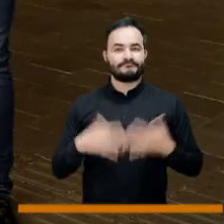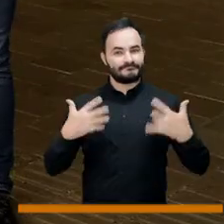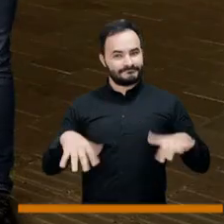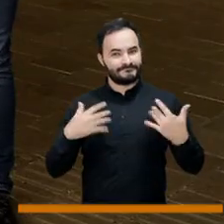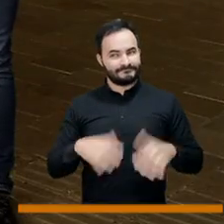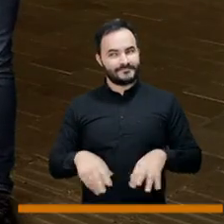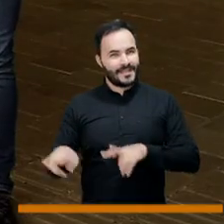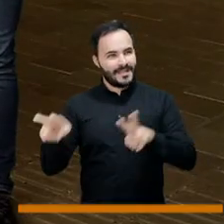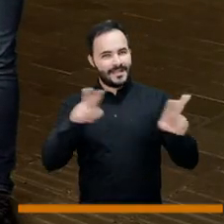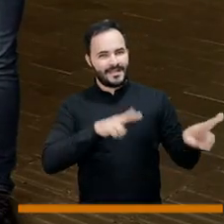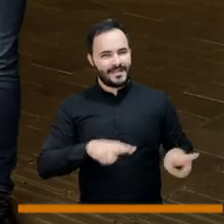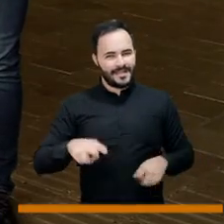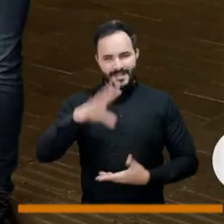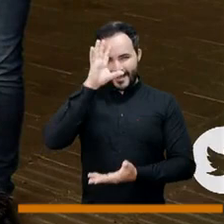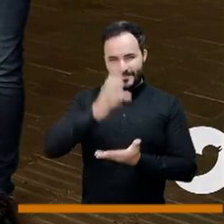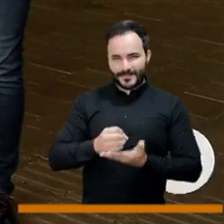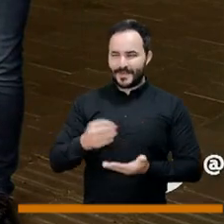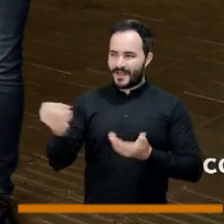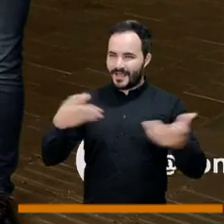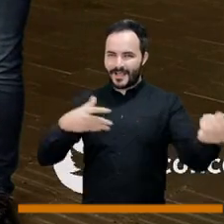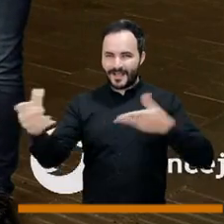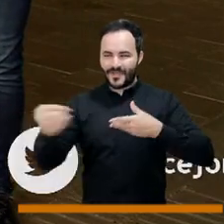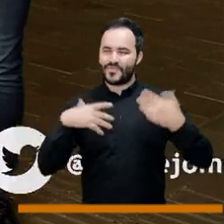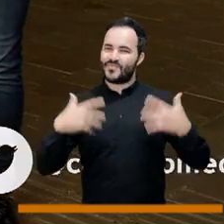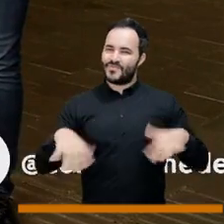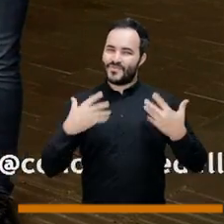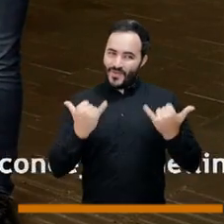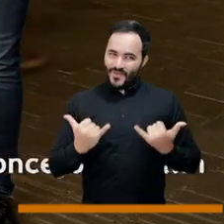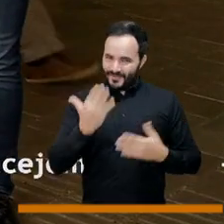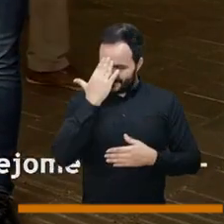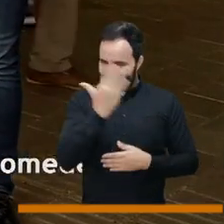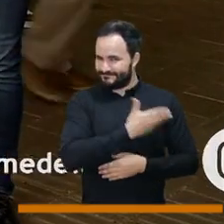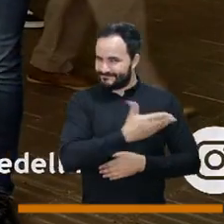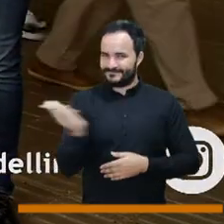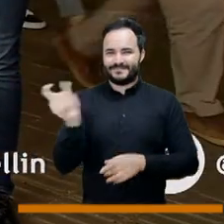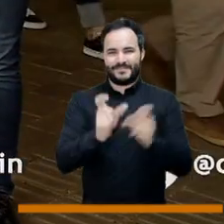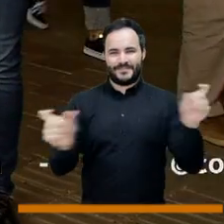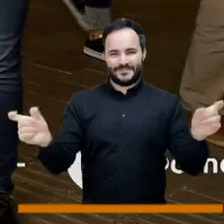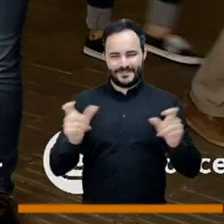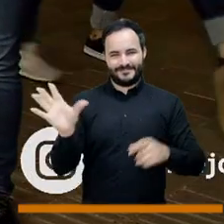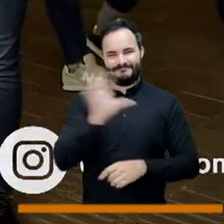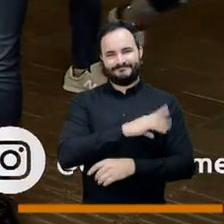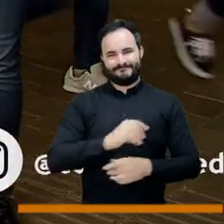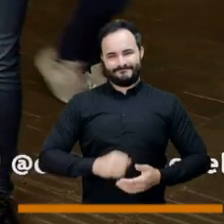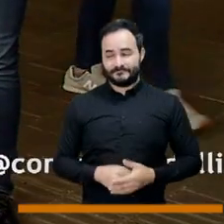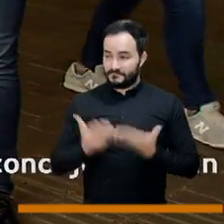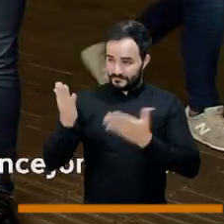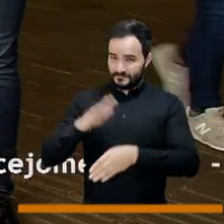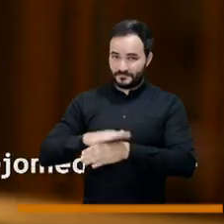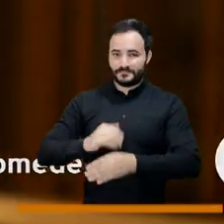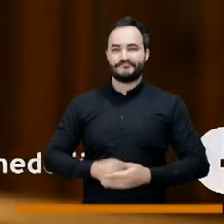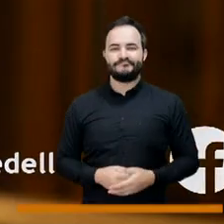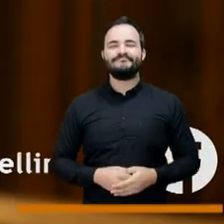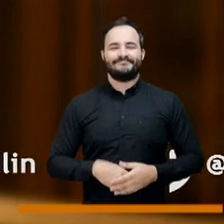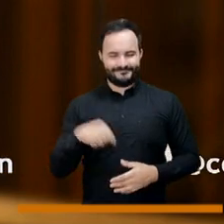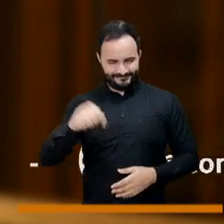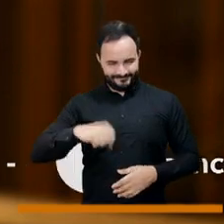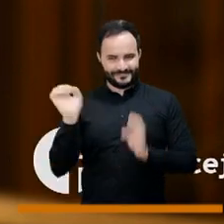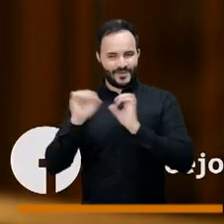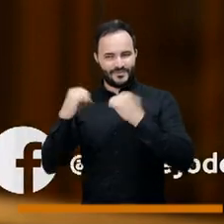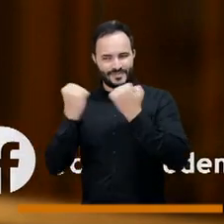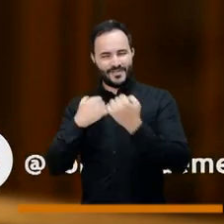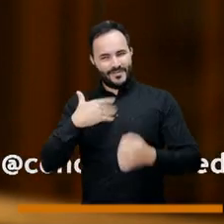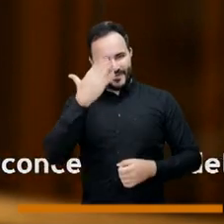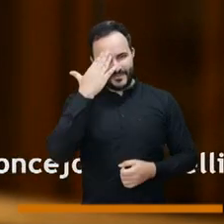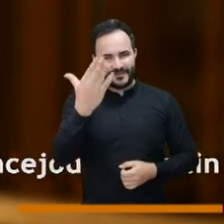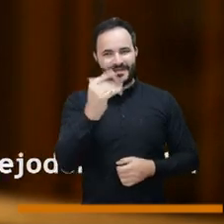La opinión ciudadana, la opinión de las personas, en De Frente a la Gente. Catherine, siga usted con el concejal. Y continuamos en De